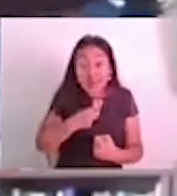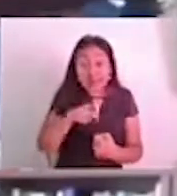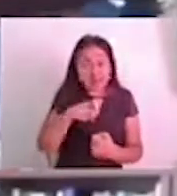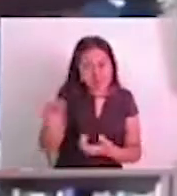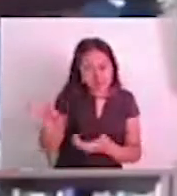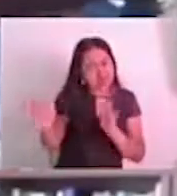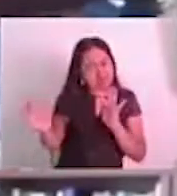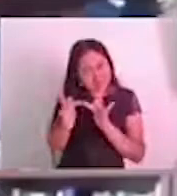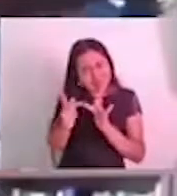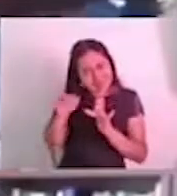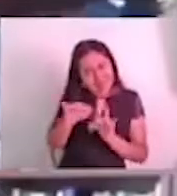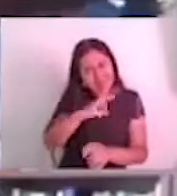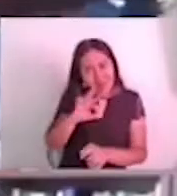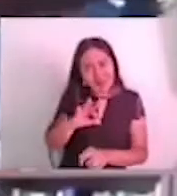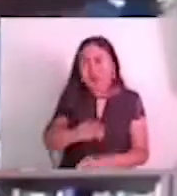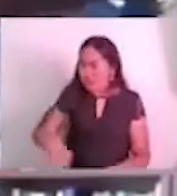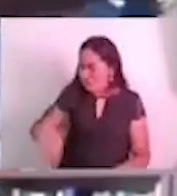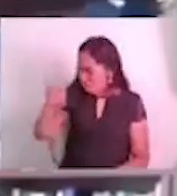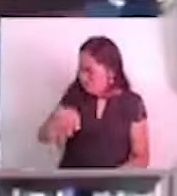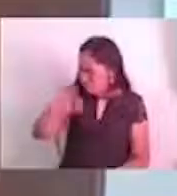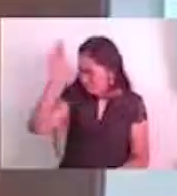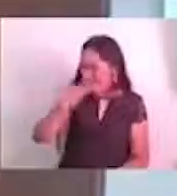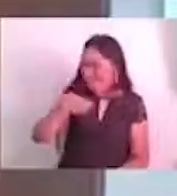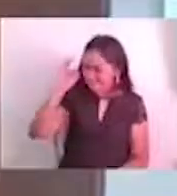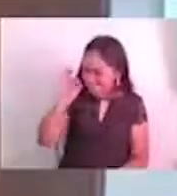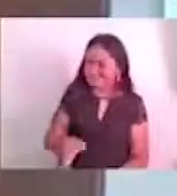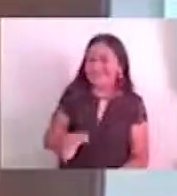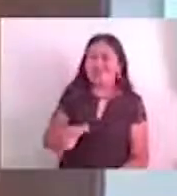Entro más puesto que un calcetín.